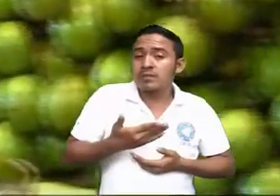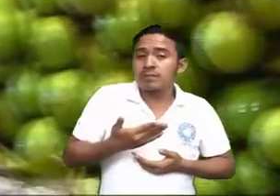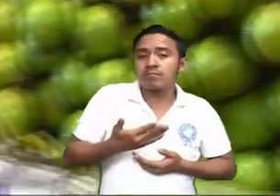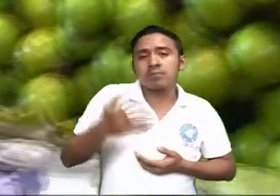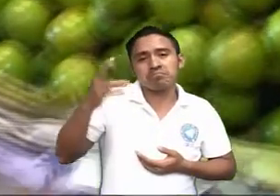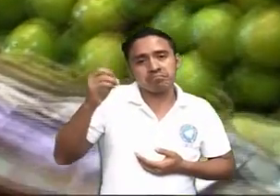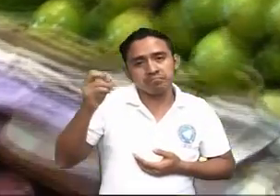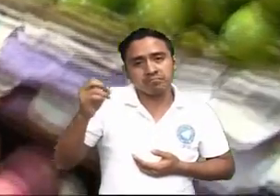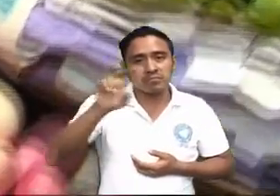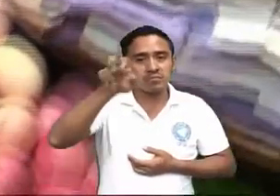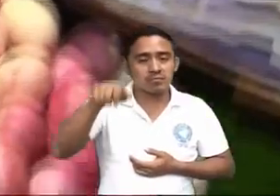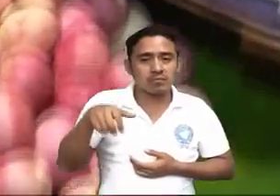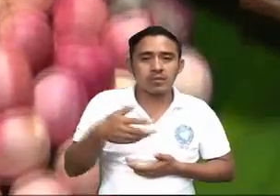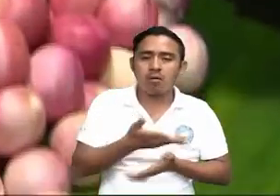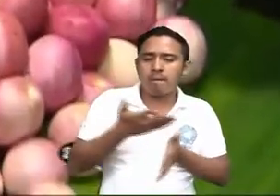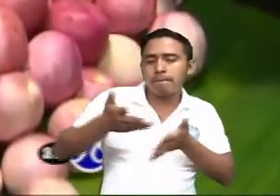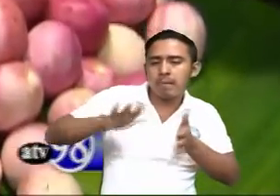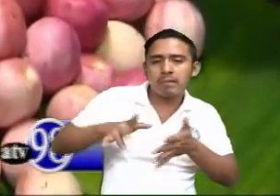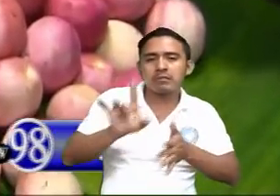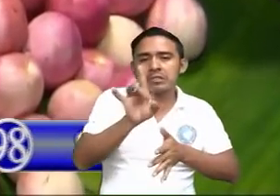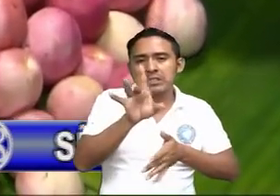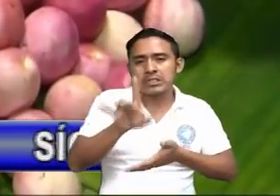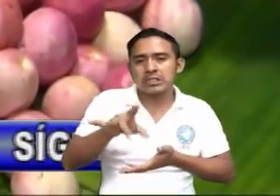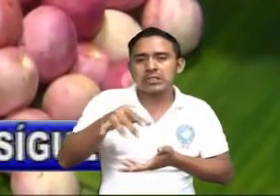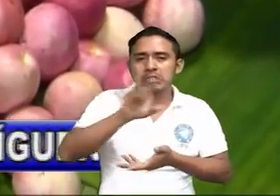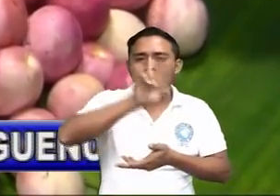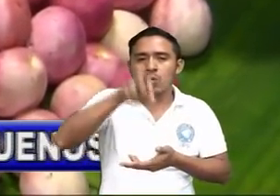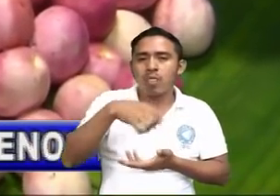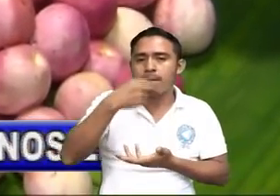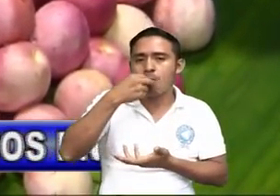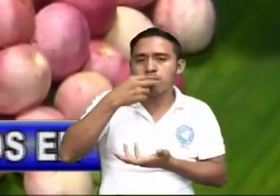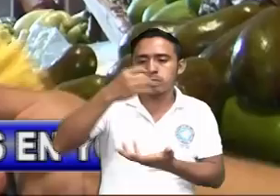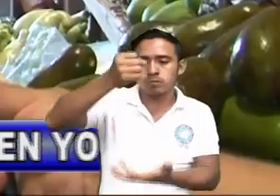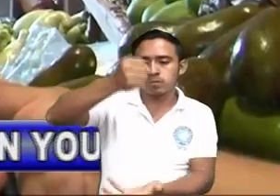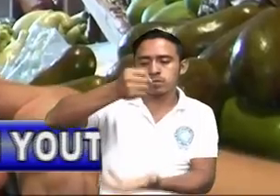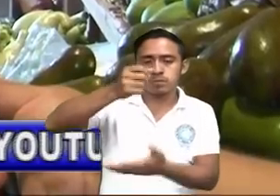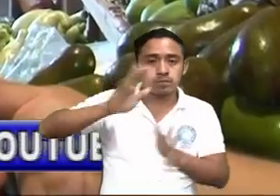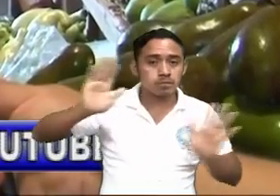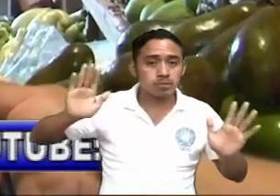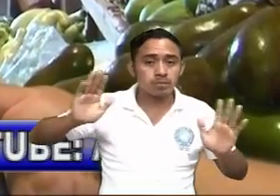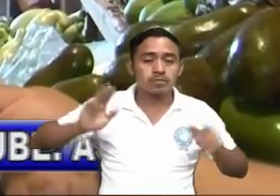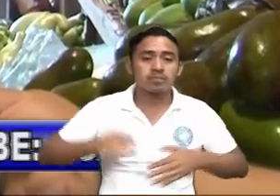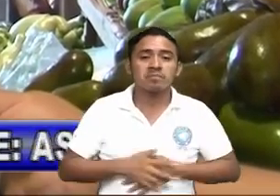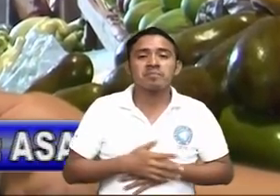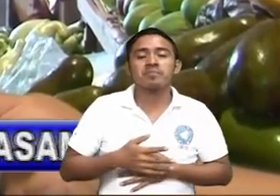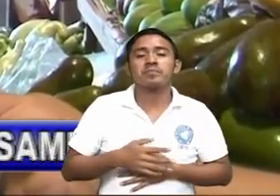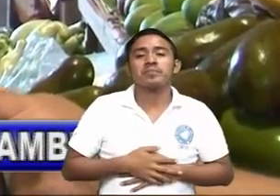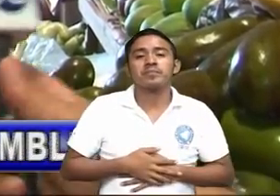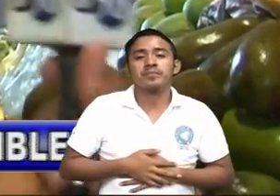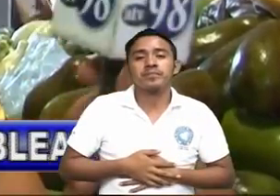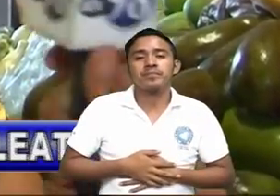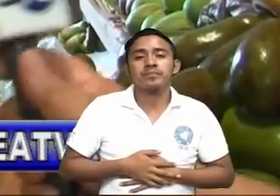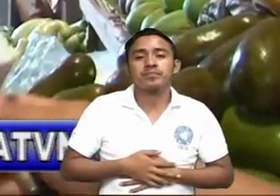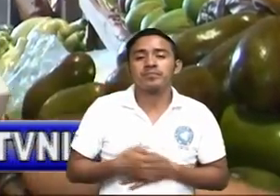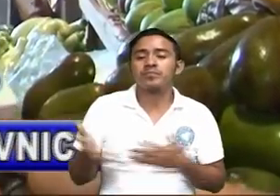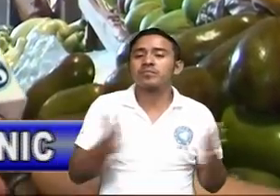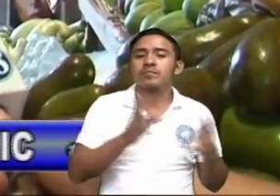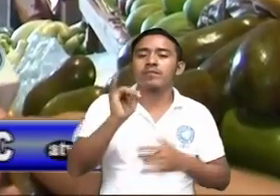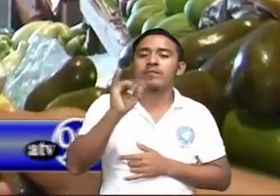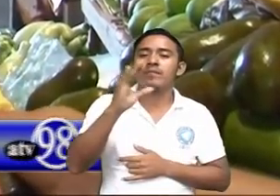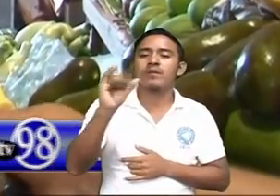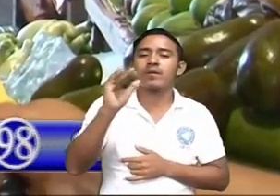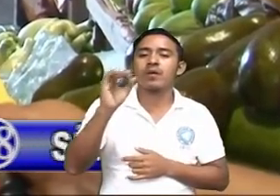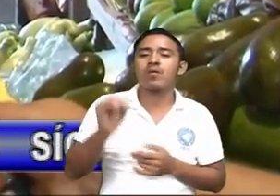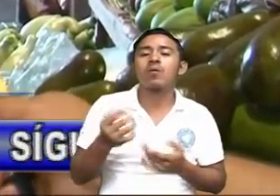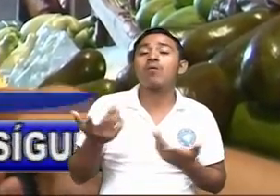buena, vale 20. Si la calidad es un poco más, o sea, normal, pues, vale 15 córdoba. ¿Y el icaco? El icaco está a